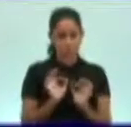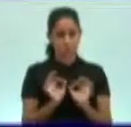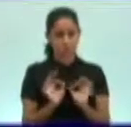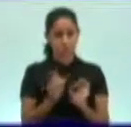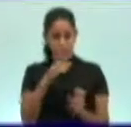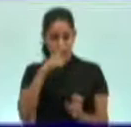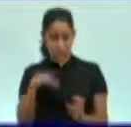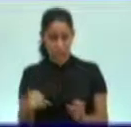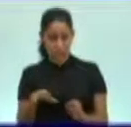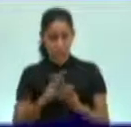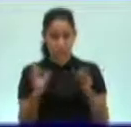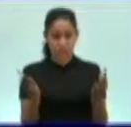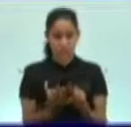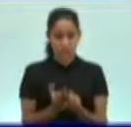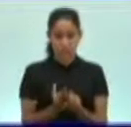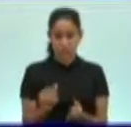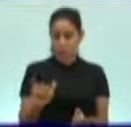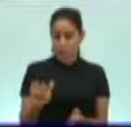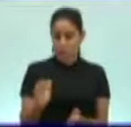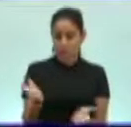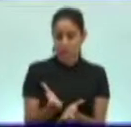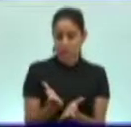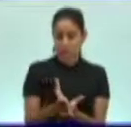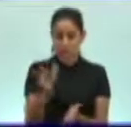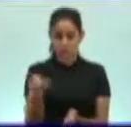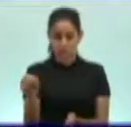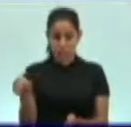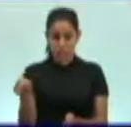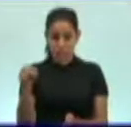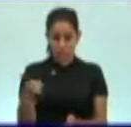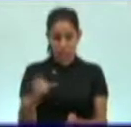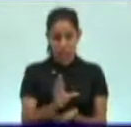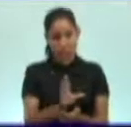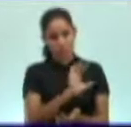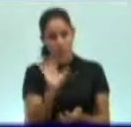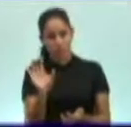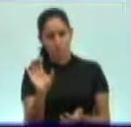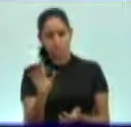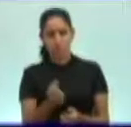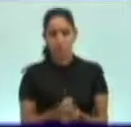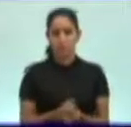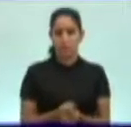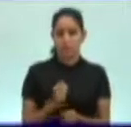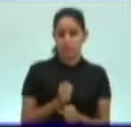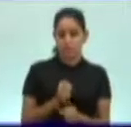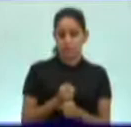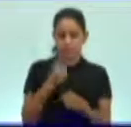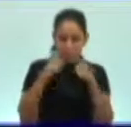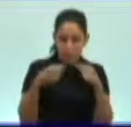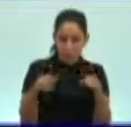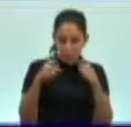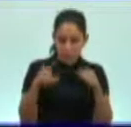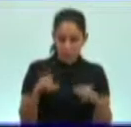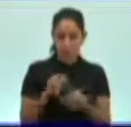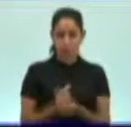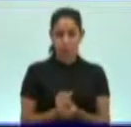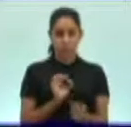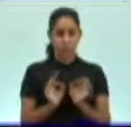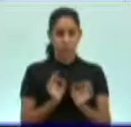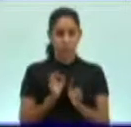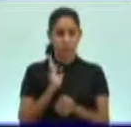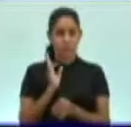hijos, también estudiantes de nuestras instituciones, pues conozcan, veneren